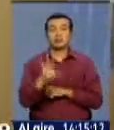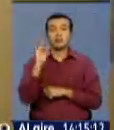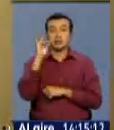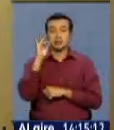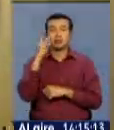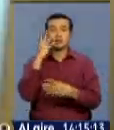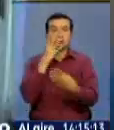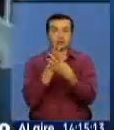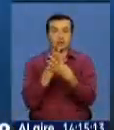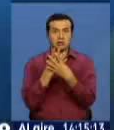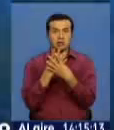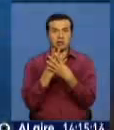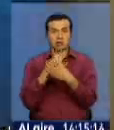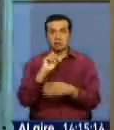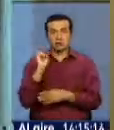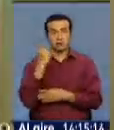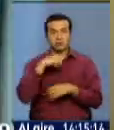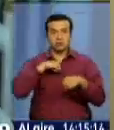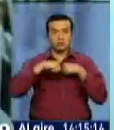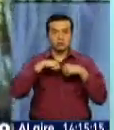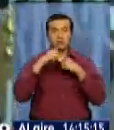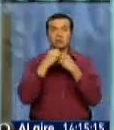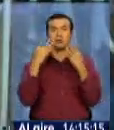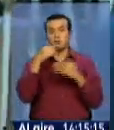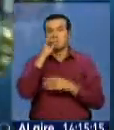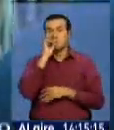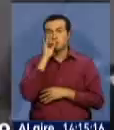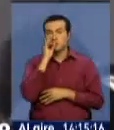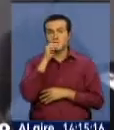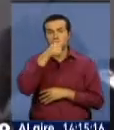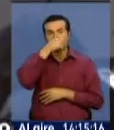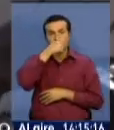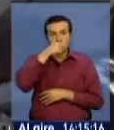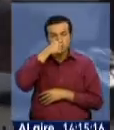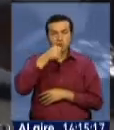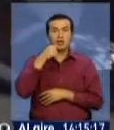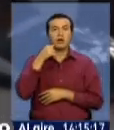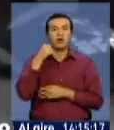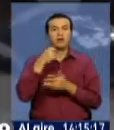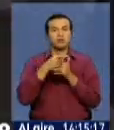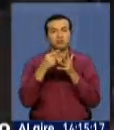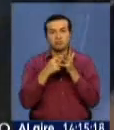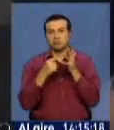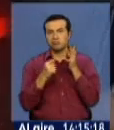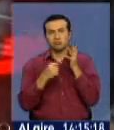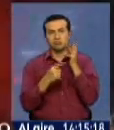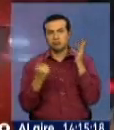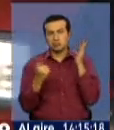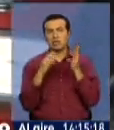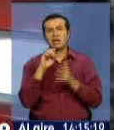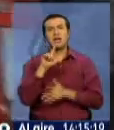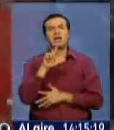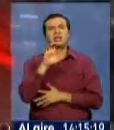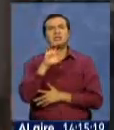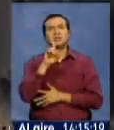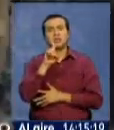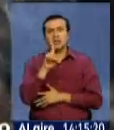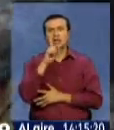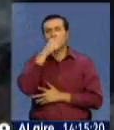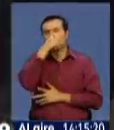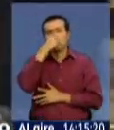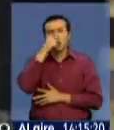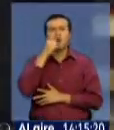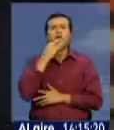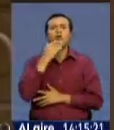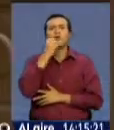fueron aprehendidas. En un segundo operativo se incautó marihuana, cocaína, base de cocaína, anfetaminas, LSD, cocaína rosada y